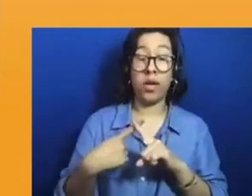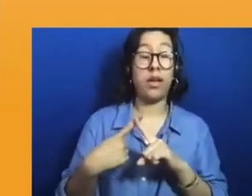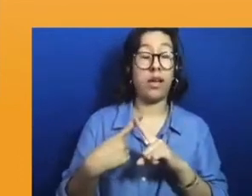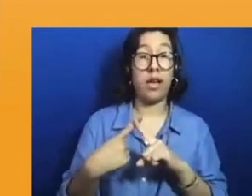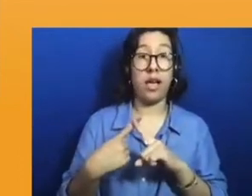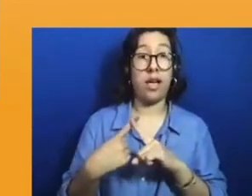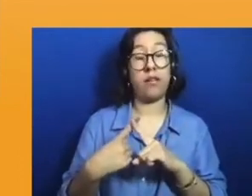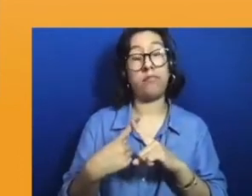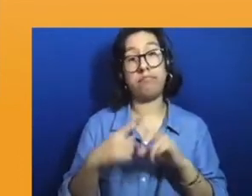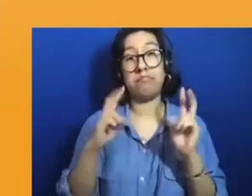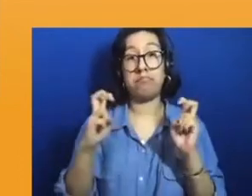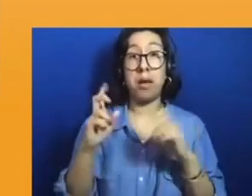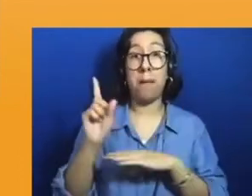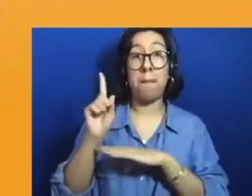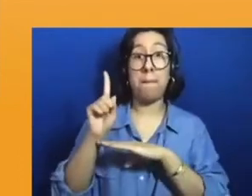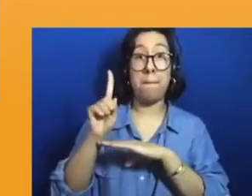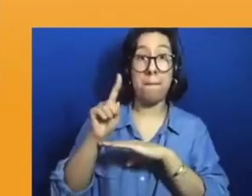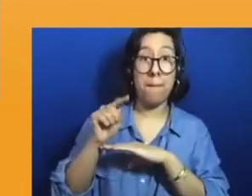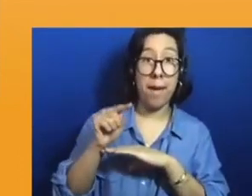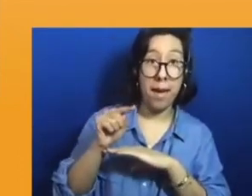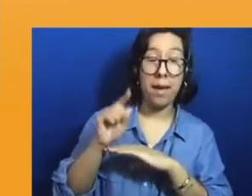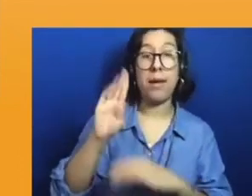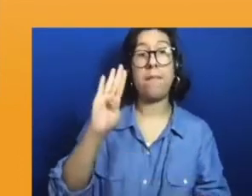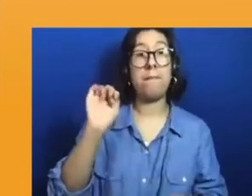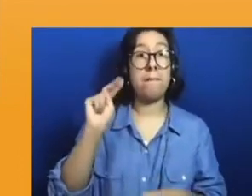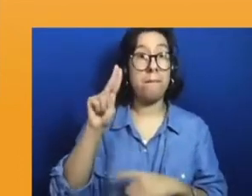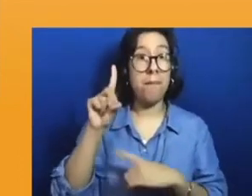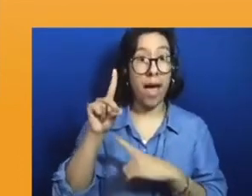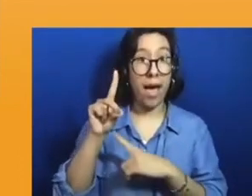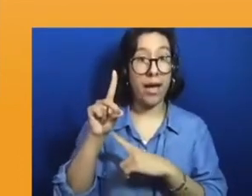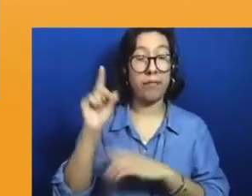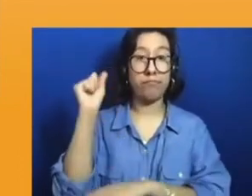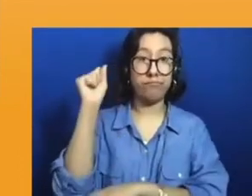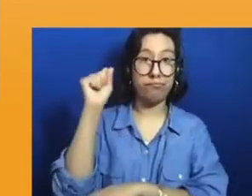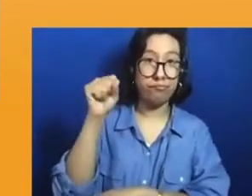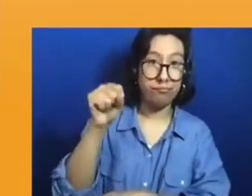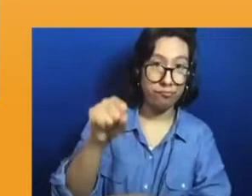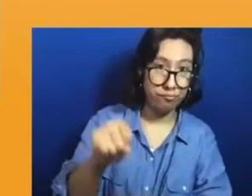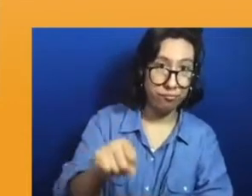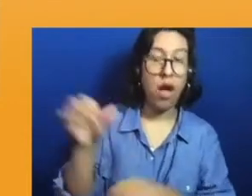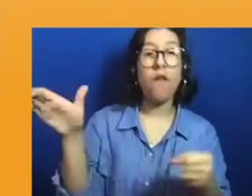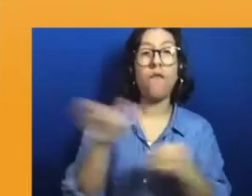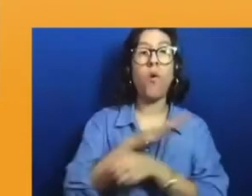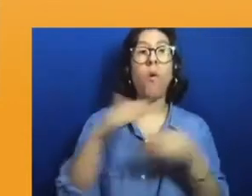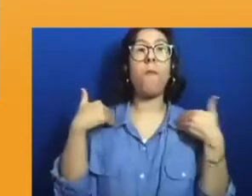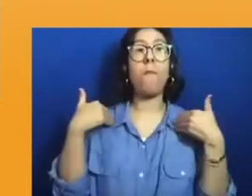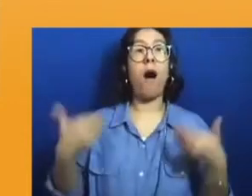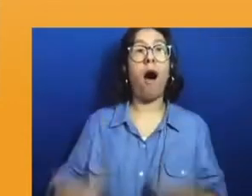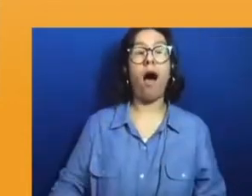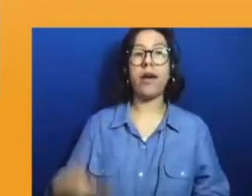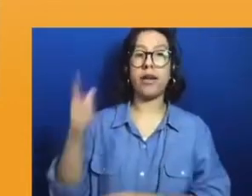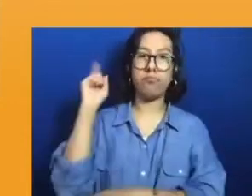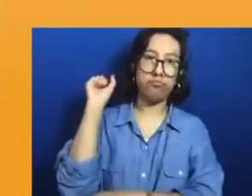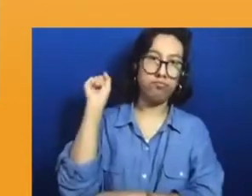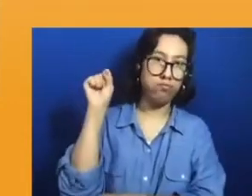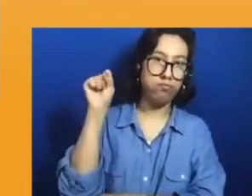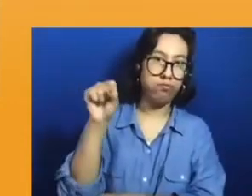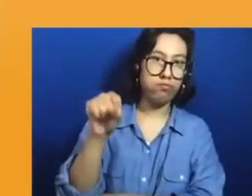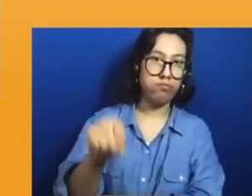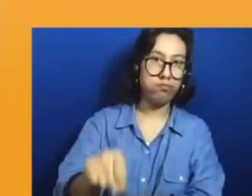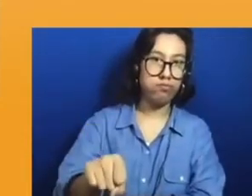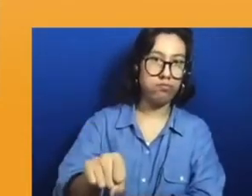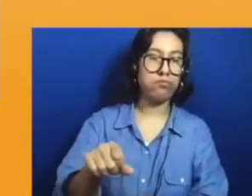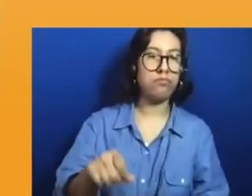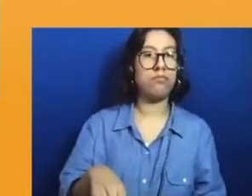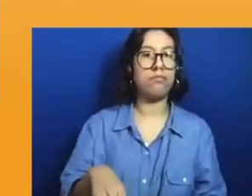Y cuando, entre comillas, doblamos, tenemos que bajar todo el cuerpo en una línea hasta abajo,